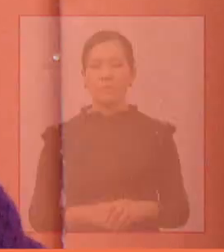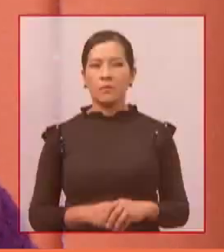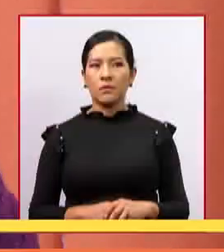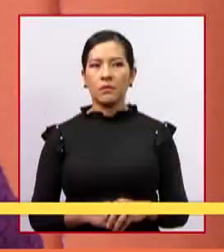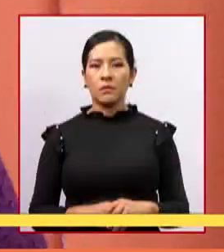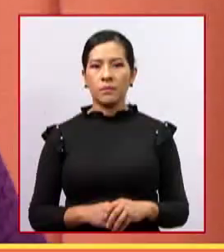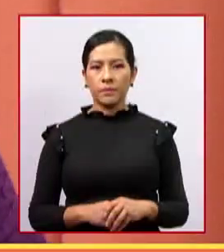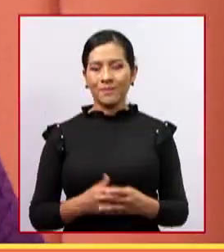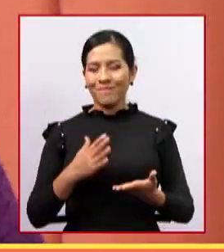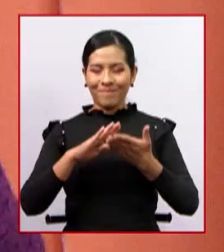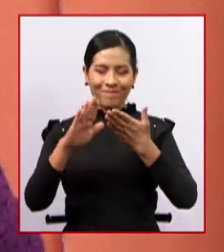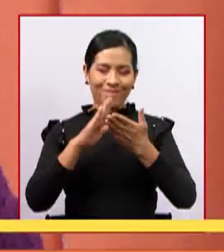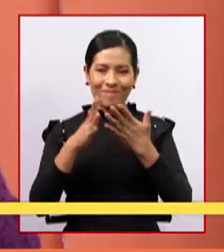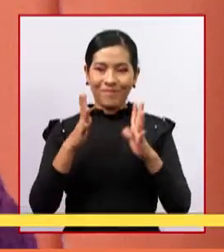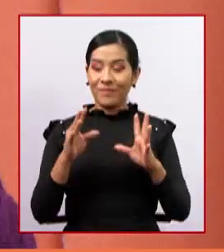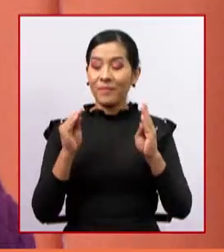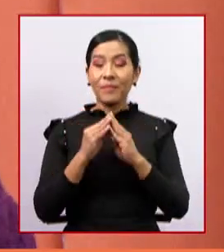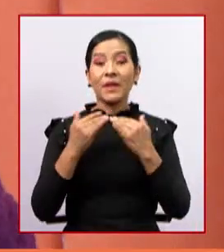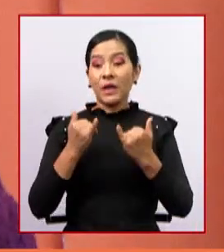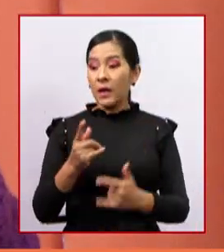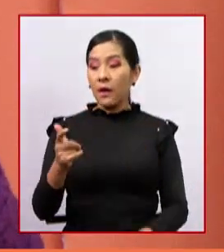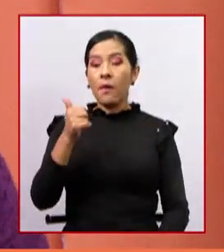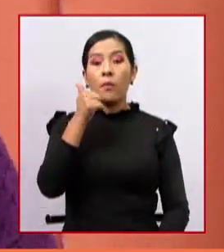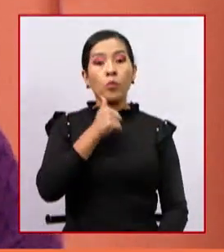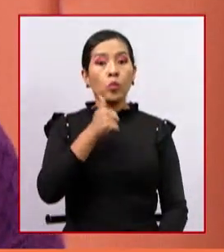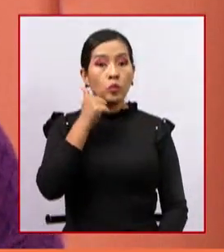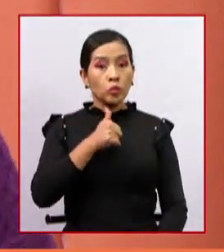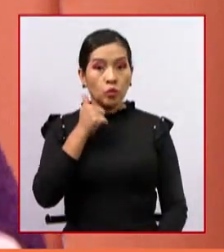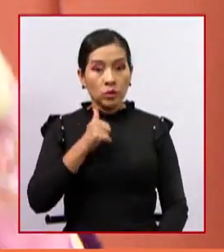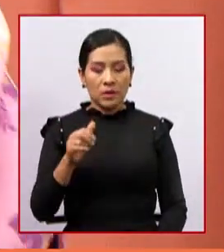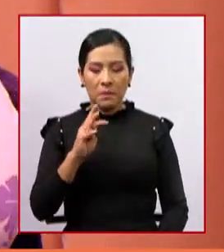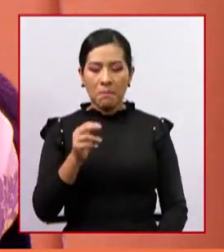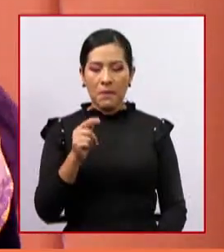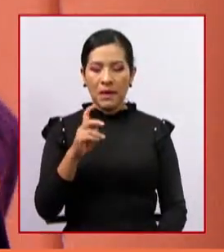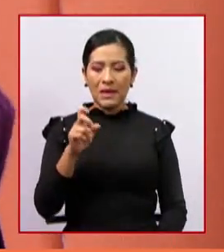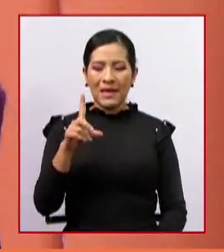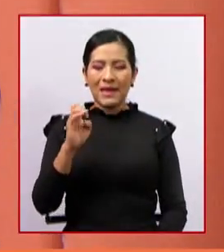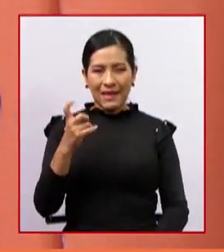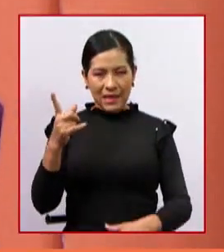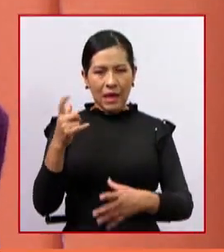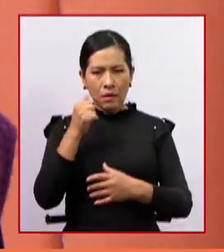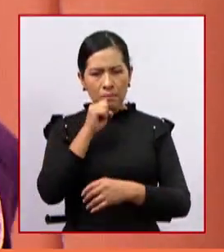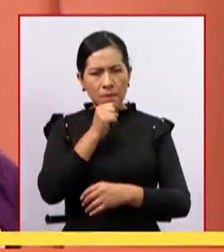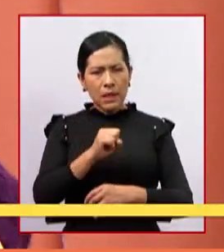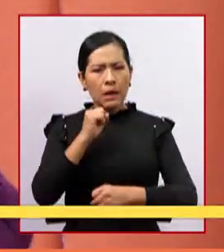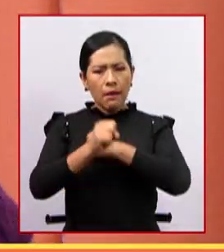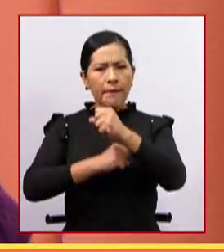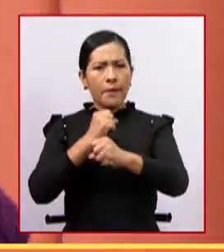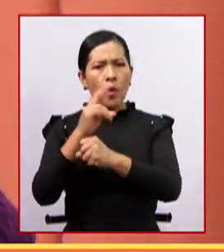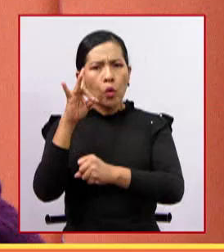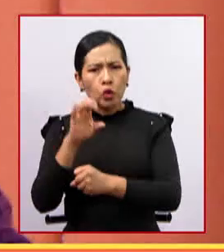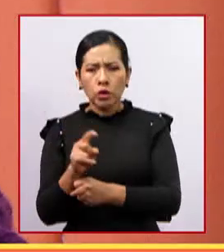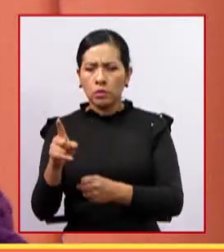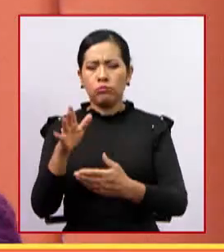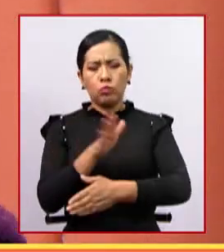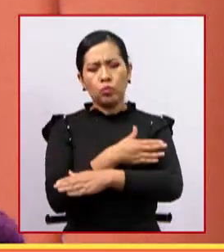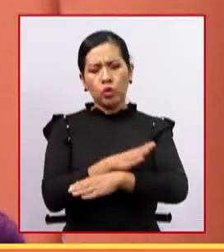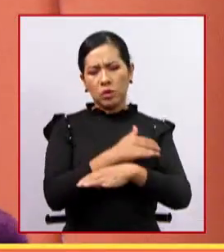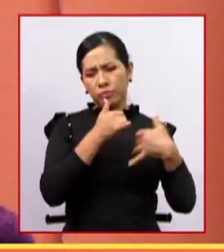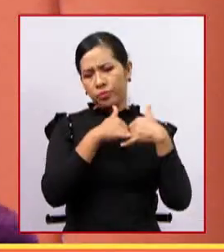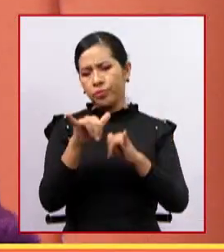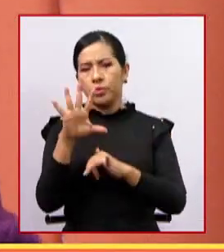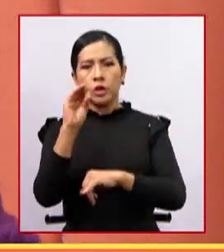en Sucre la han nombrado como Tesoro Humano Viviente de Bolivia. Y eso a mí me parece tan maravilloso